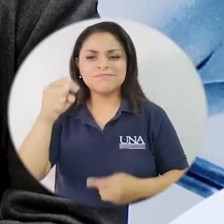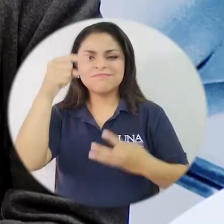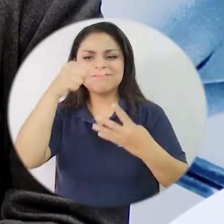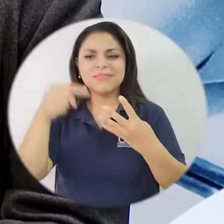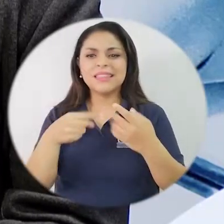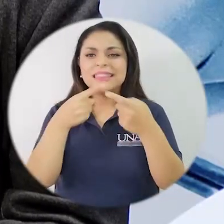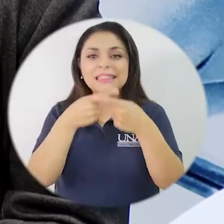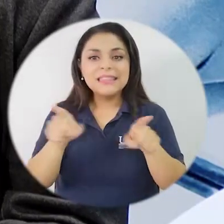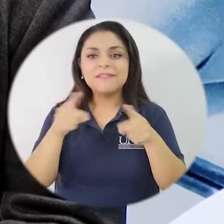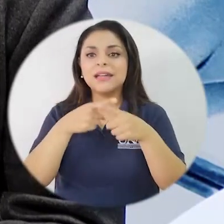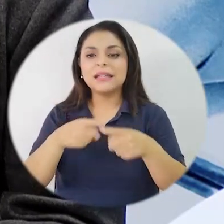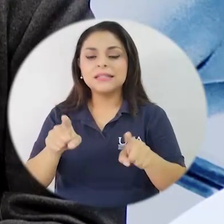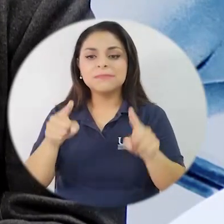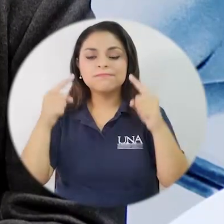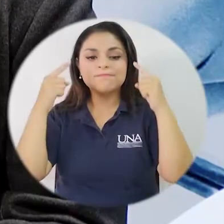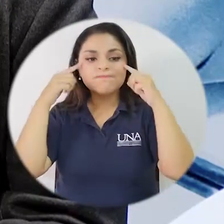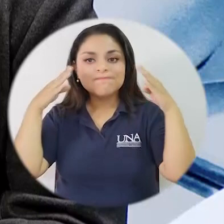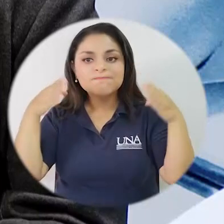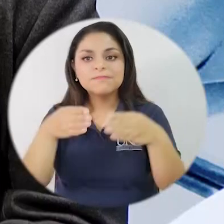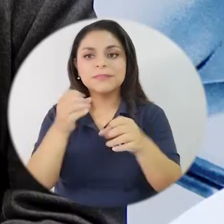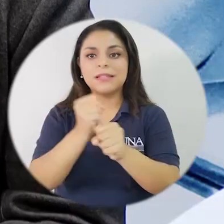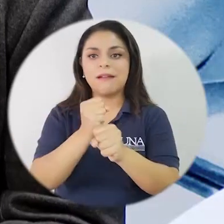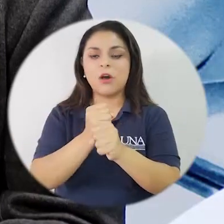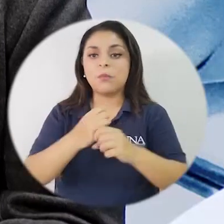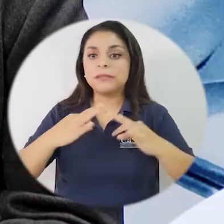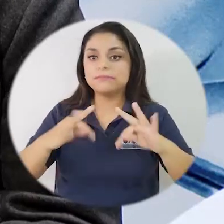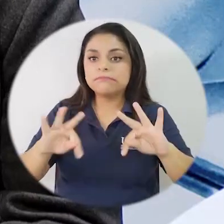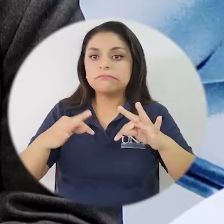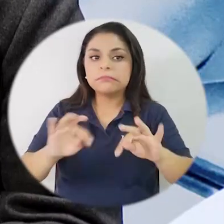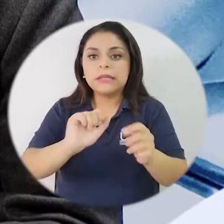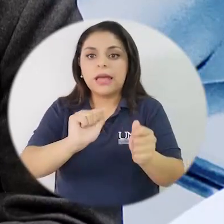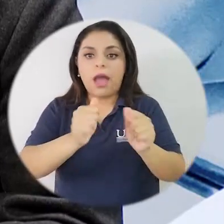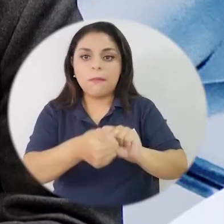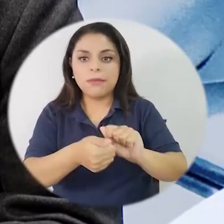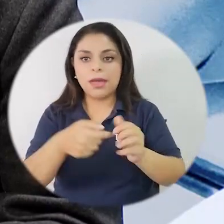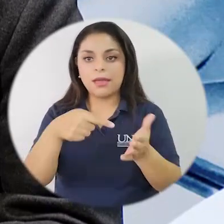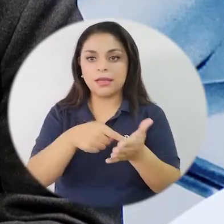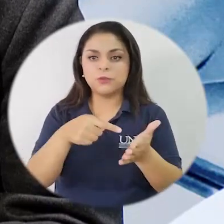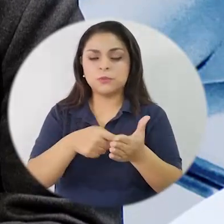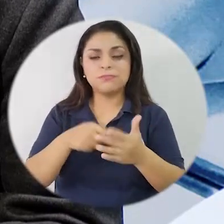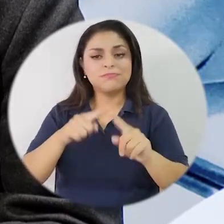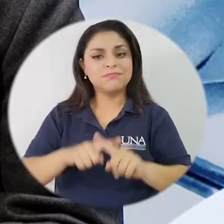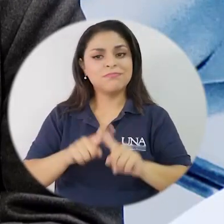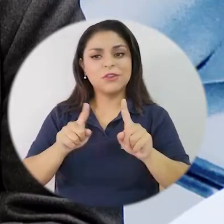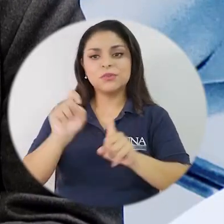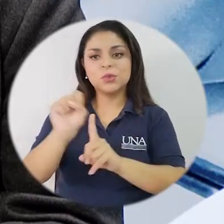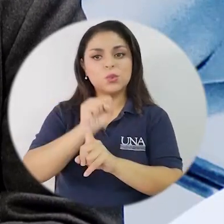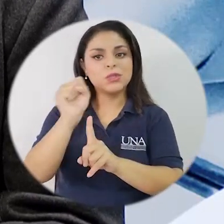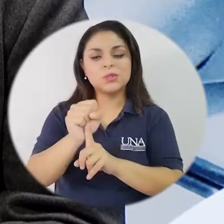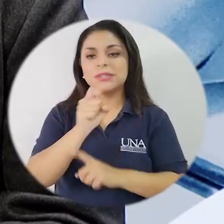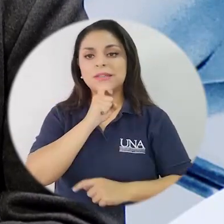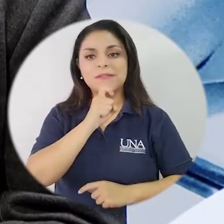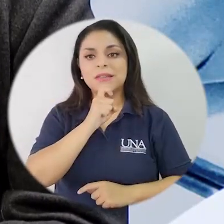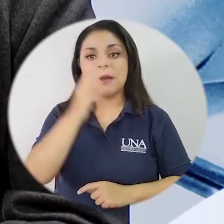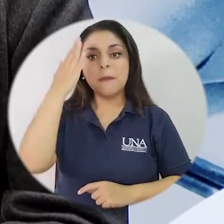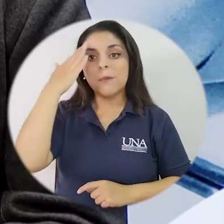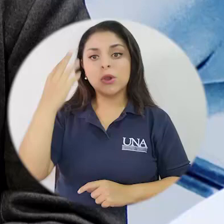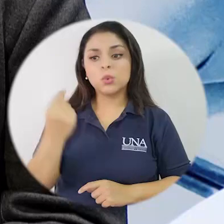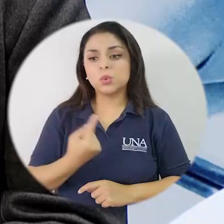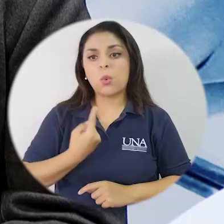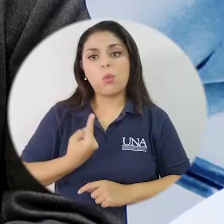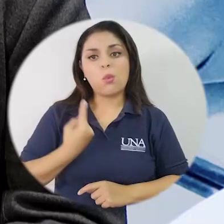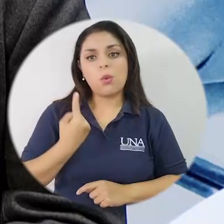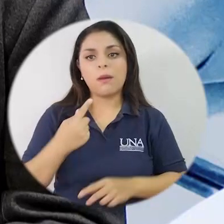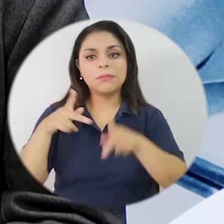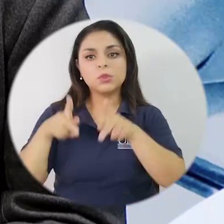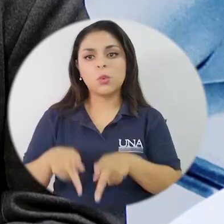tienen diferentes líneas de trabajo para intentar revertir esto. Sin embargo, es una situación difícil, porque no depende solo de una